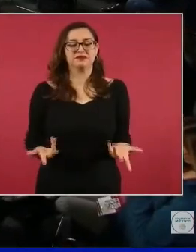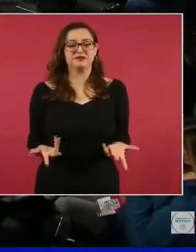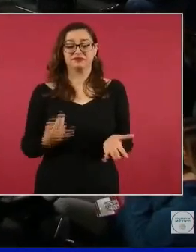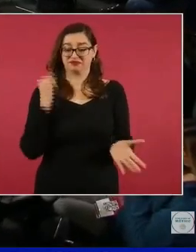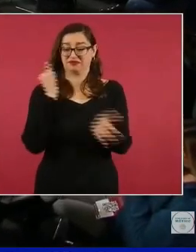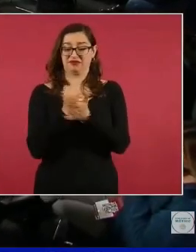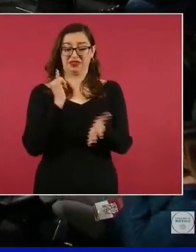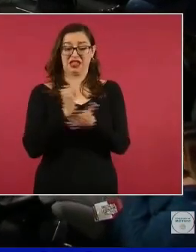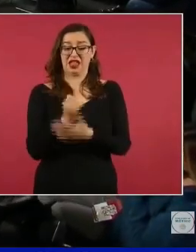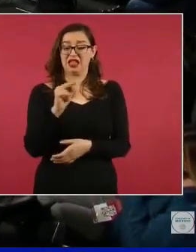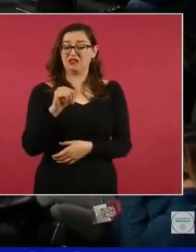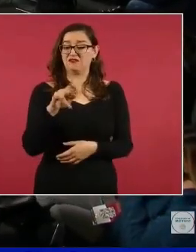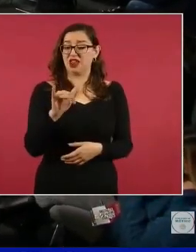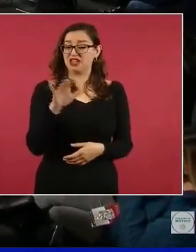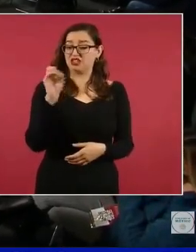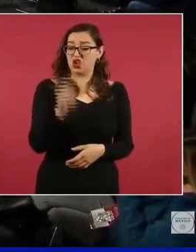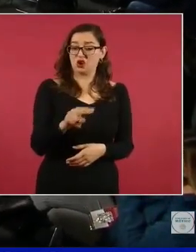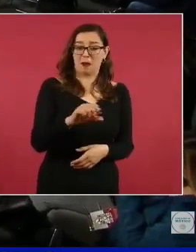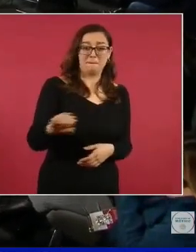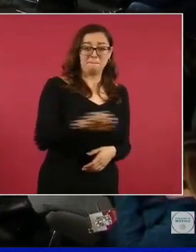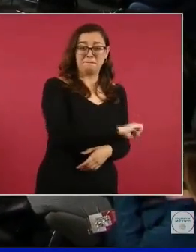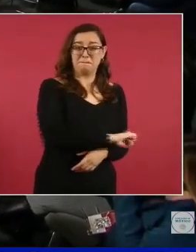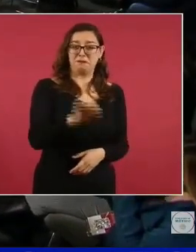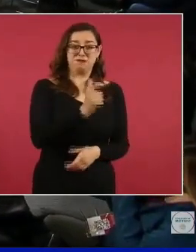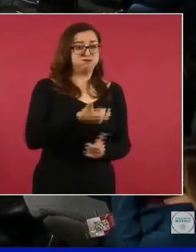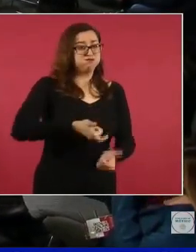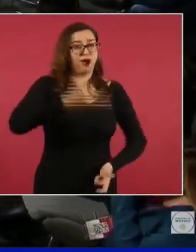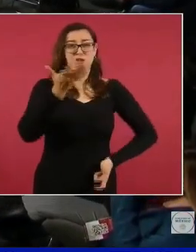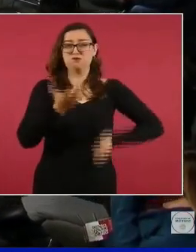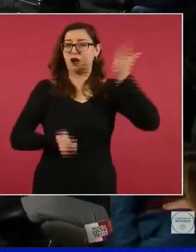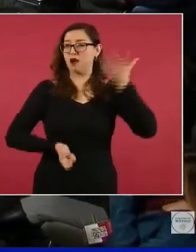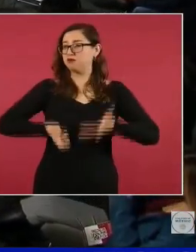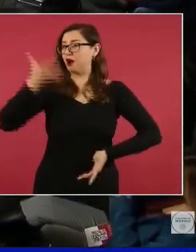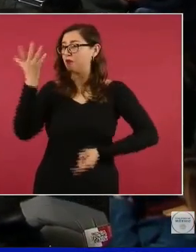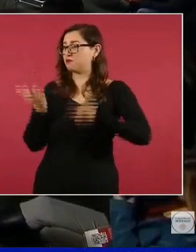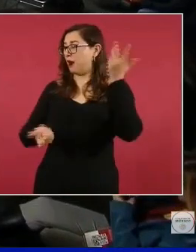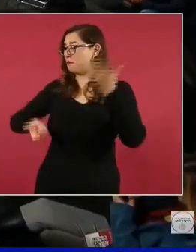es producto de eso. Y todavía,